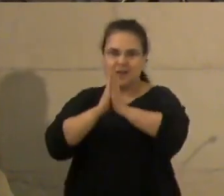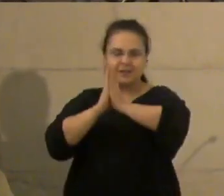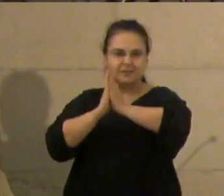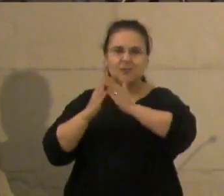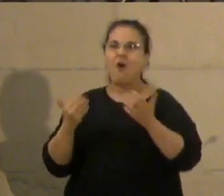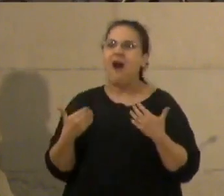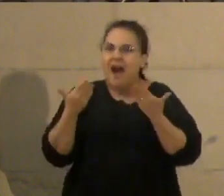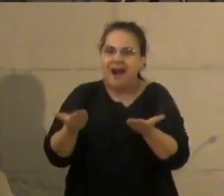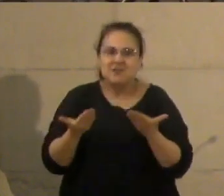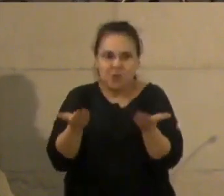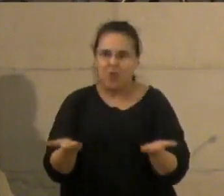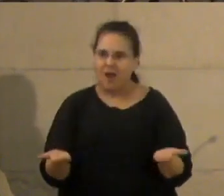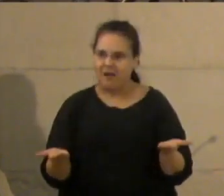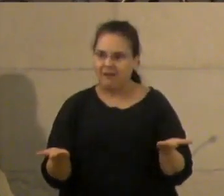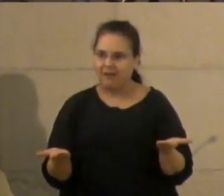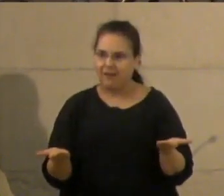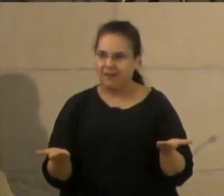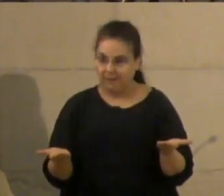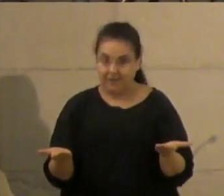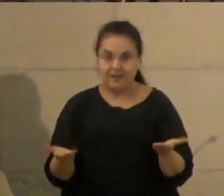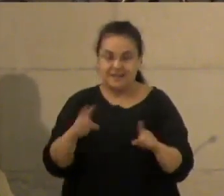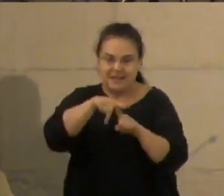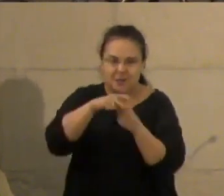de dificultad. Sí,